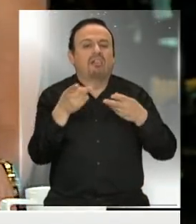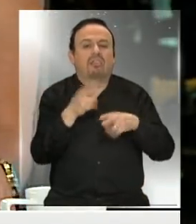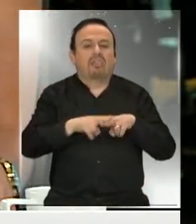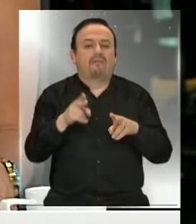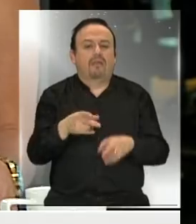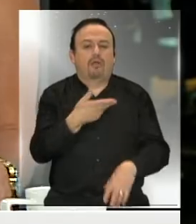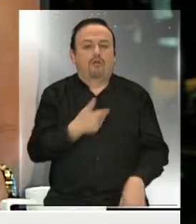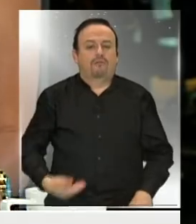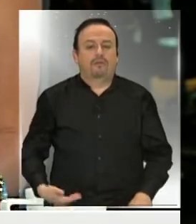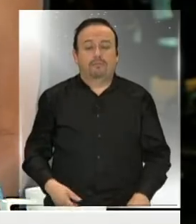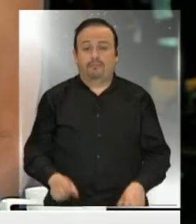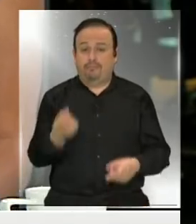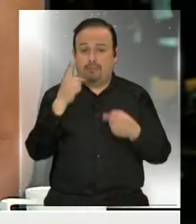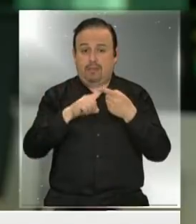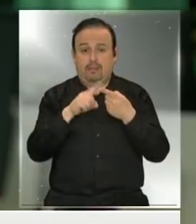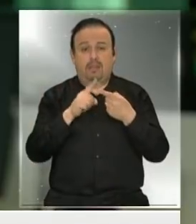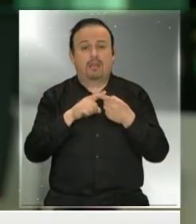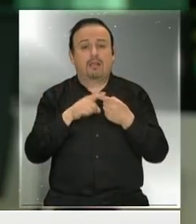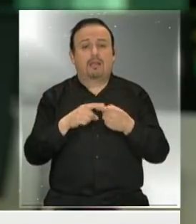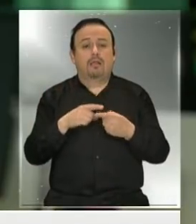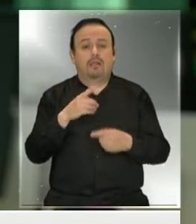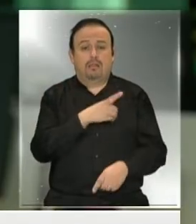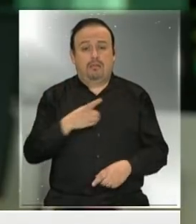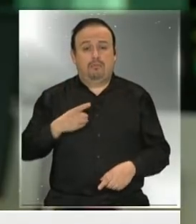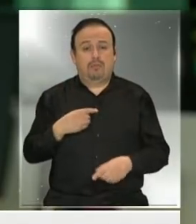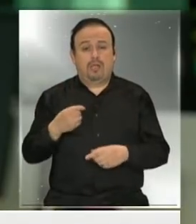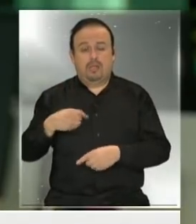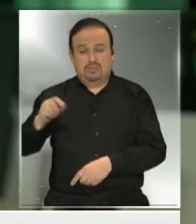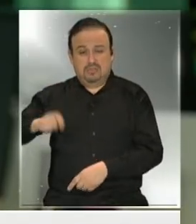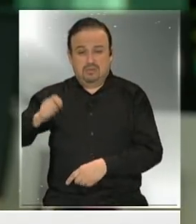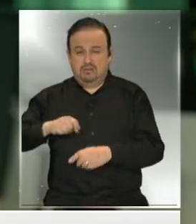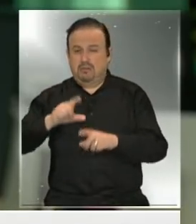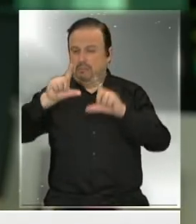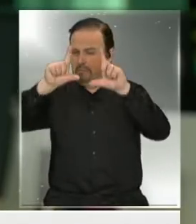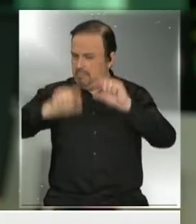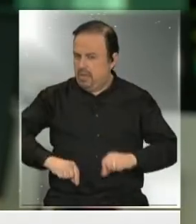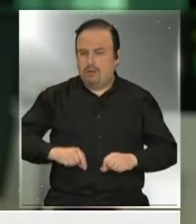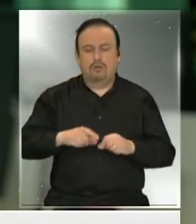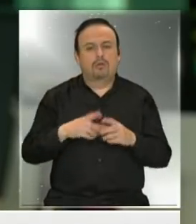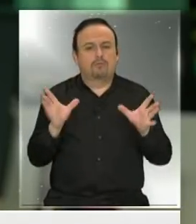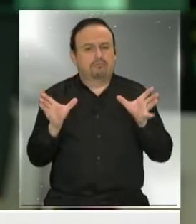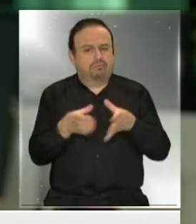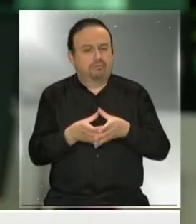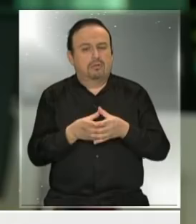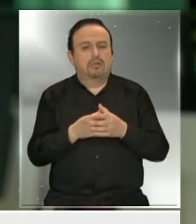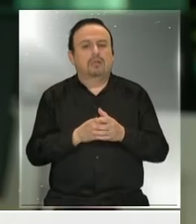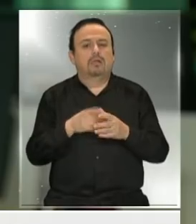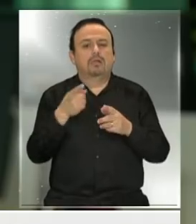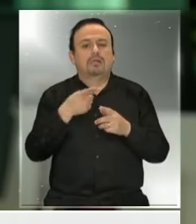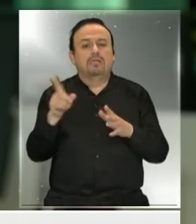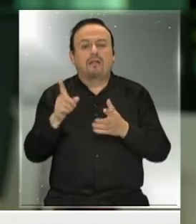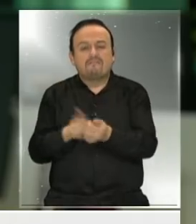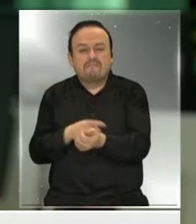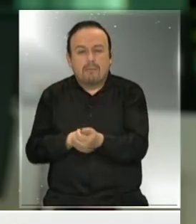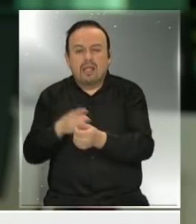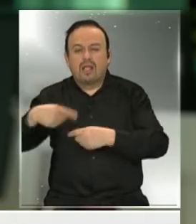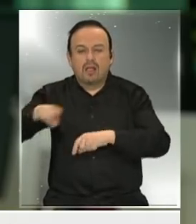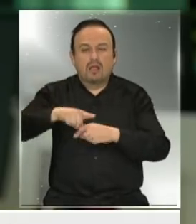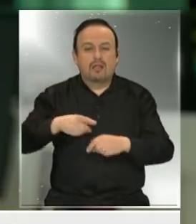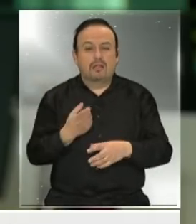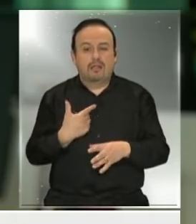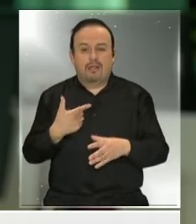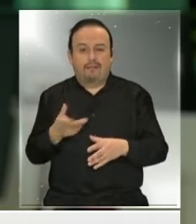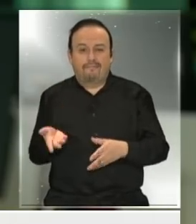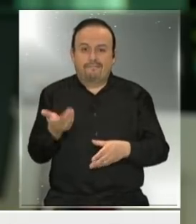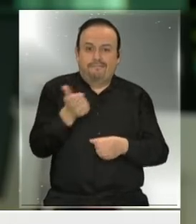gobierno en este sentido en primero rebajar el número de diputados y senadores prediquen con el ejemplo segundo sacar a los parientes ya los apitutados